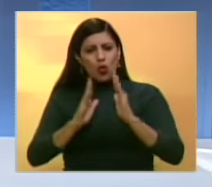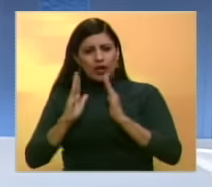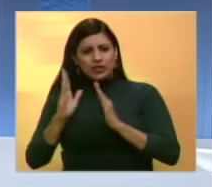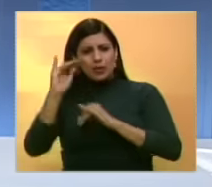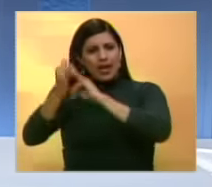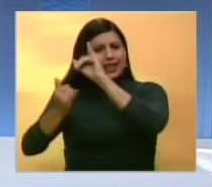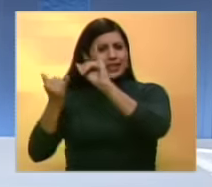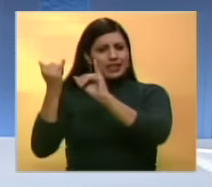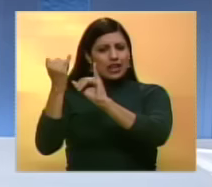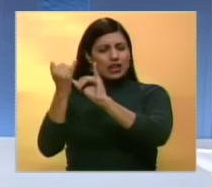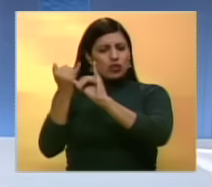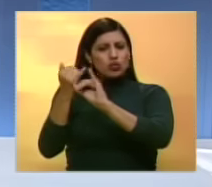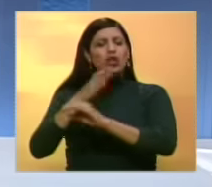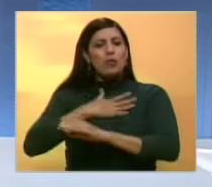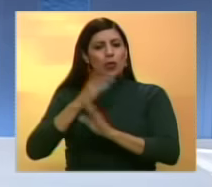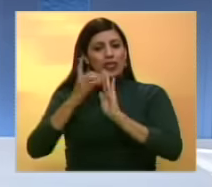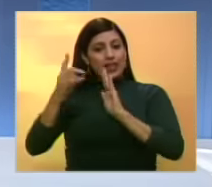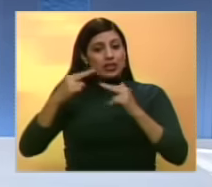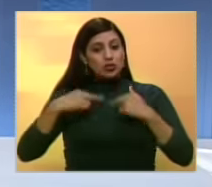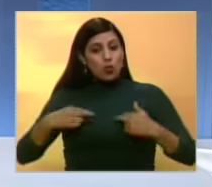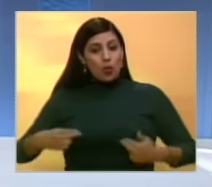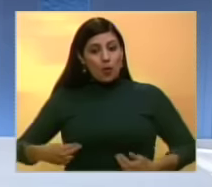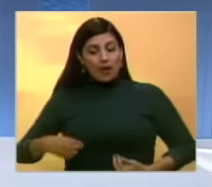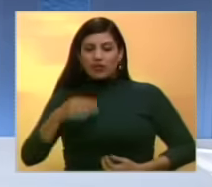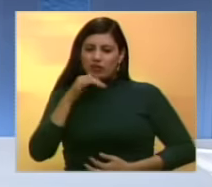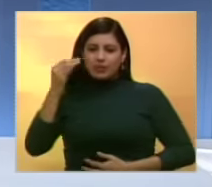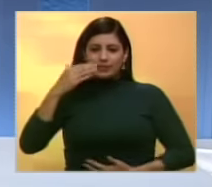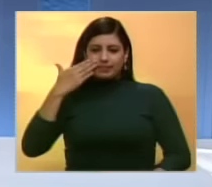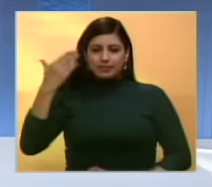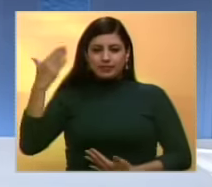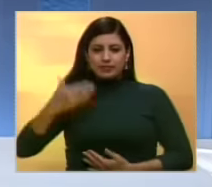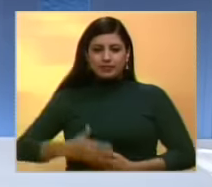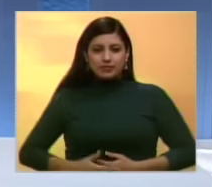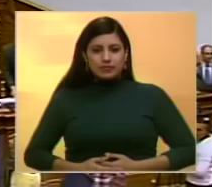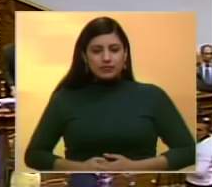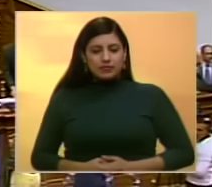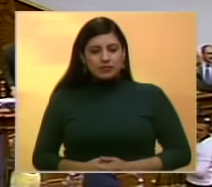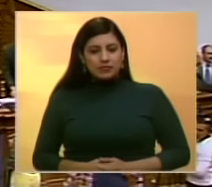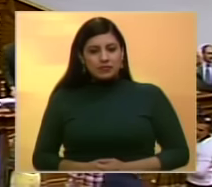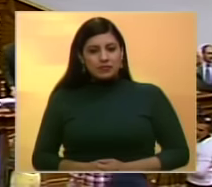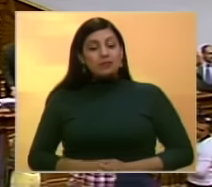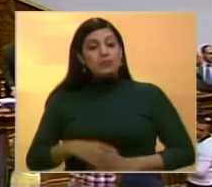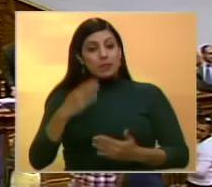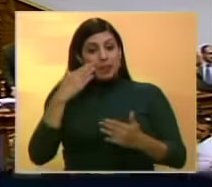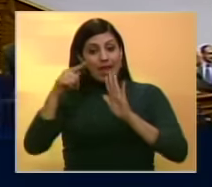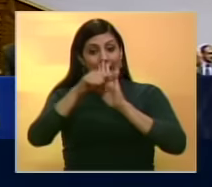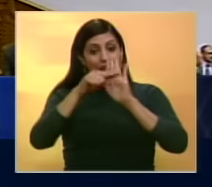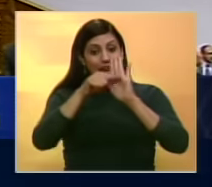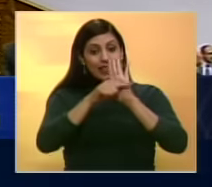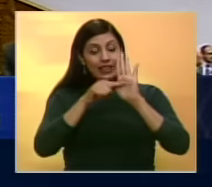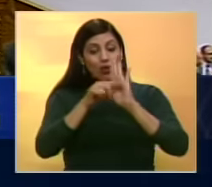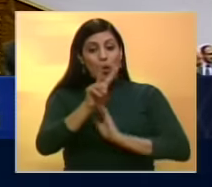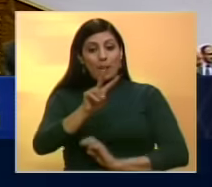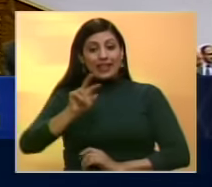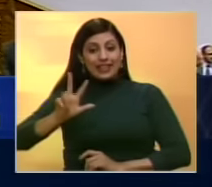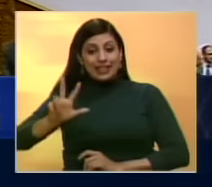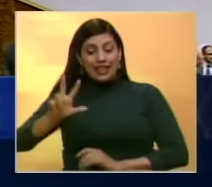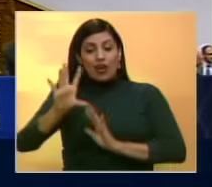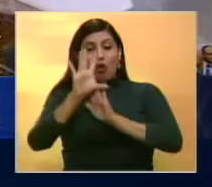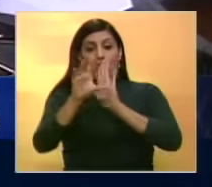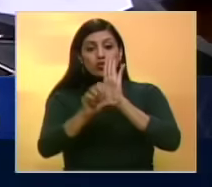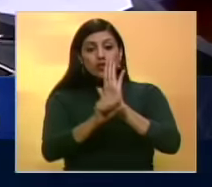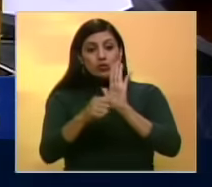internacionales en materia de Derechos Humanos Manuel covela nos trae el reporte el artículo 23 de la Constitución nacional